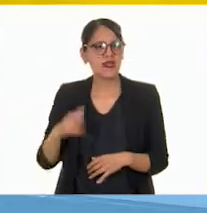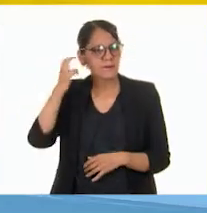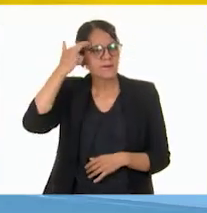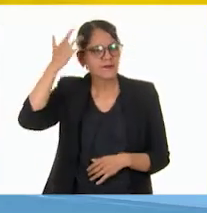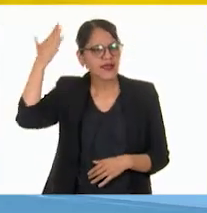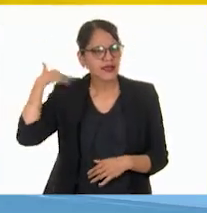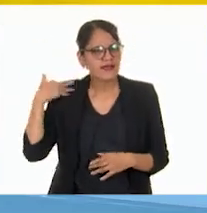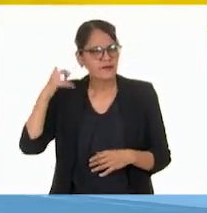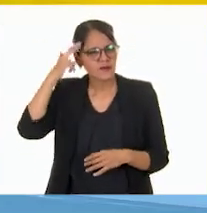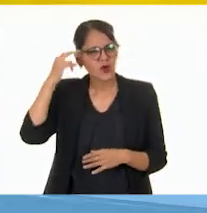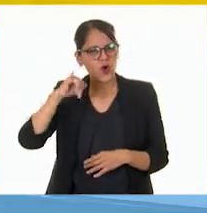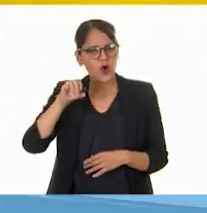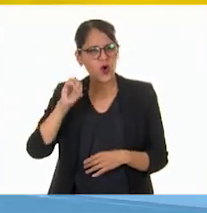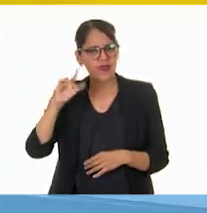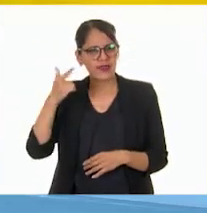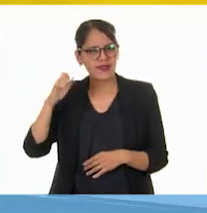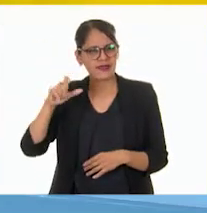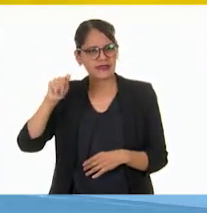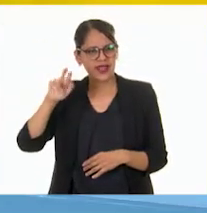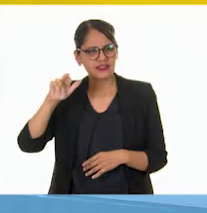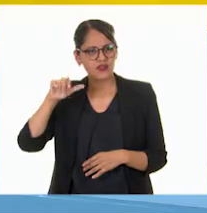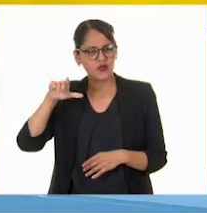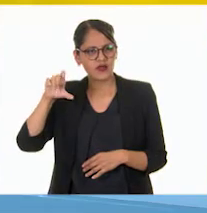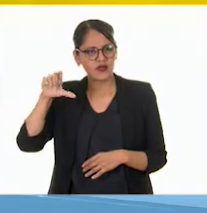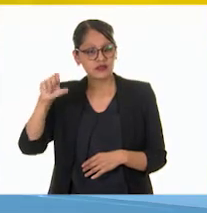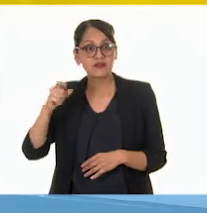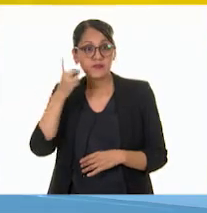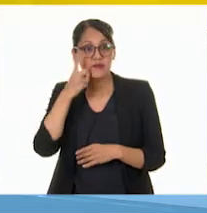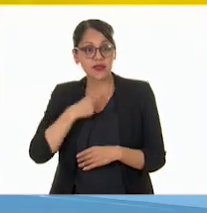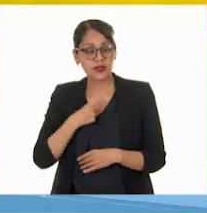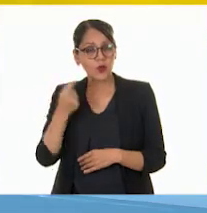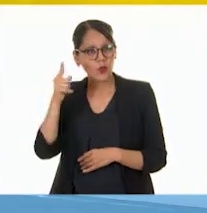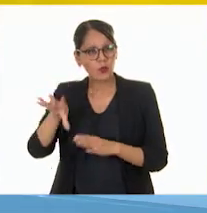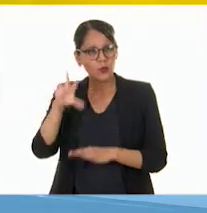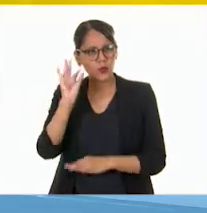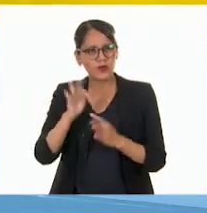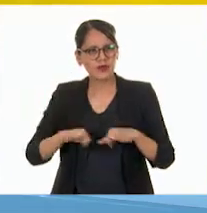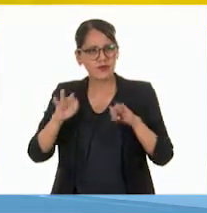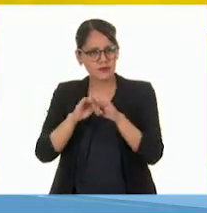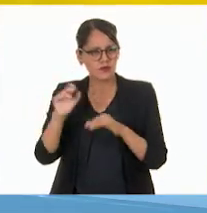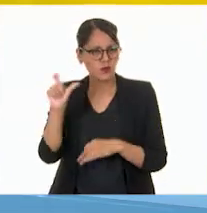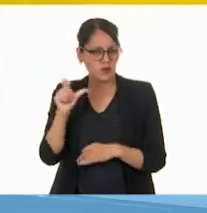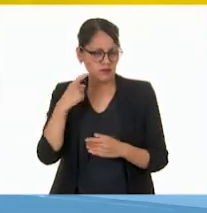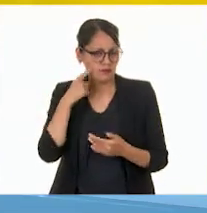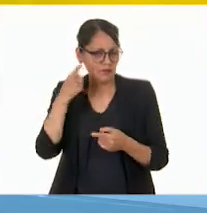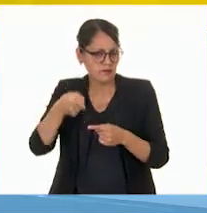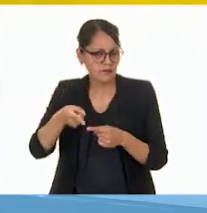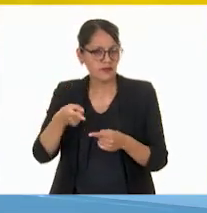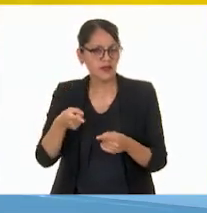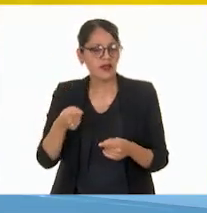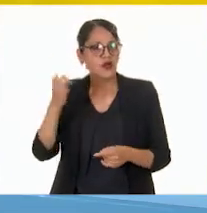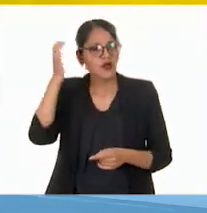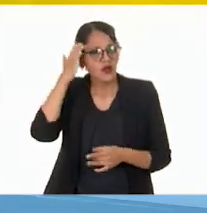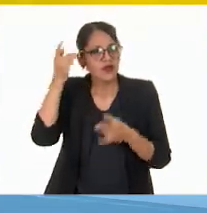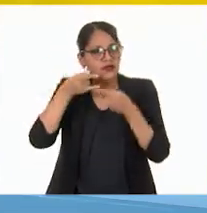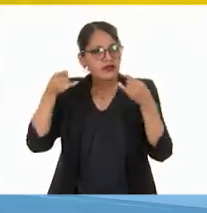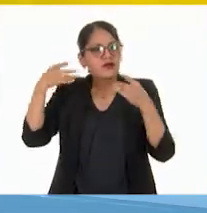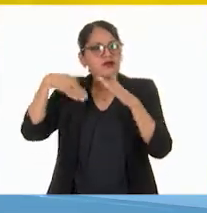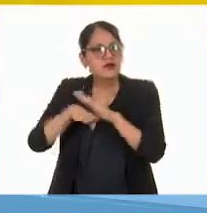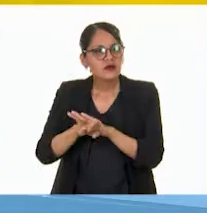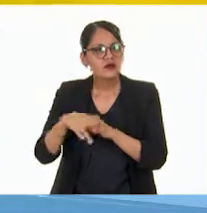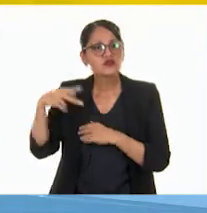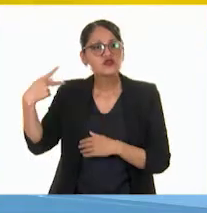recuerdo, el historiador Jorge Trasloeros dijo que un elemento muy importante que convenía conocer era